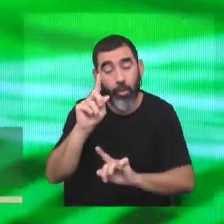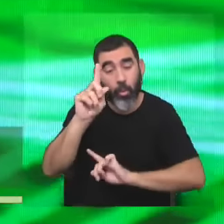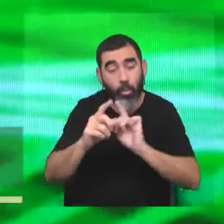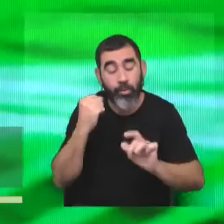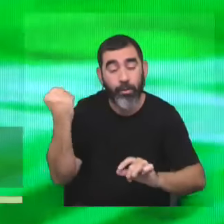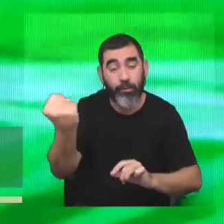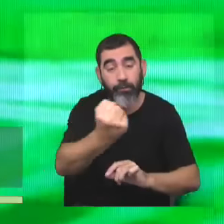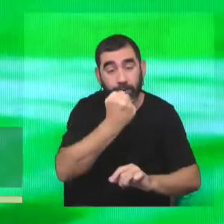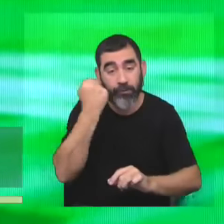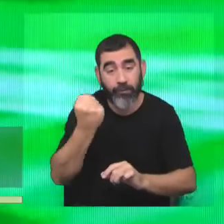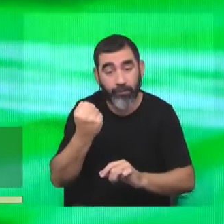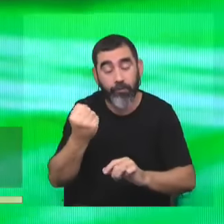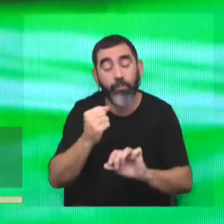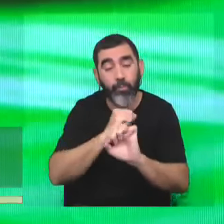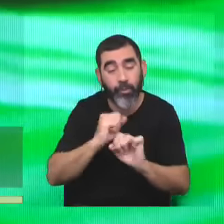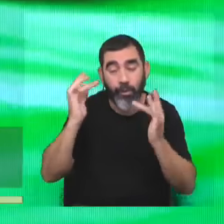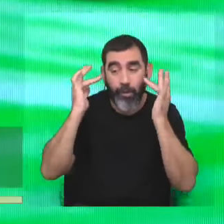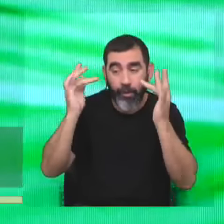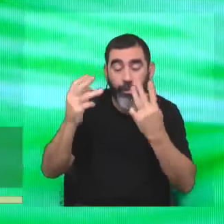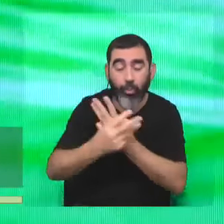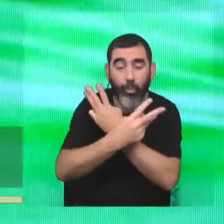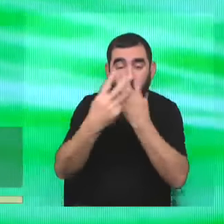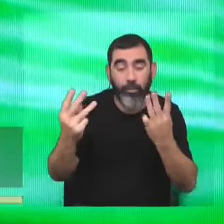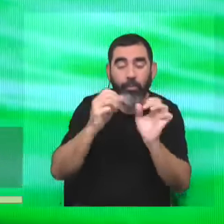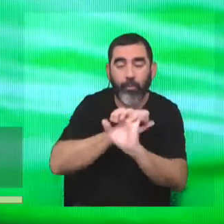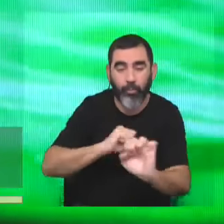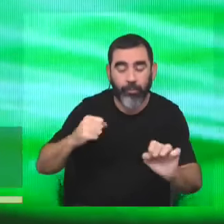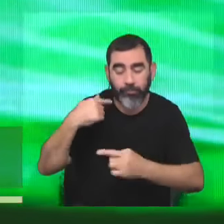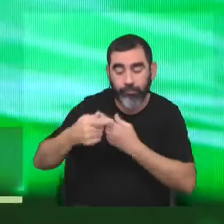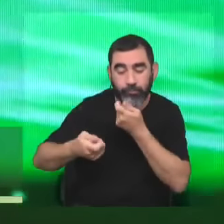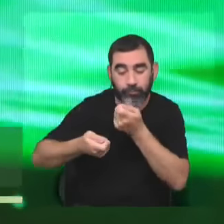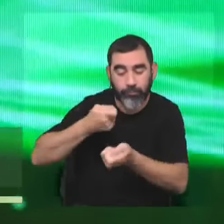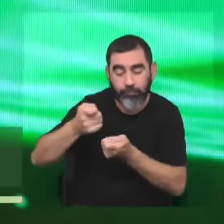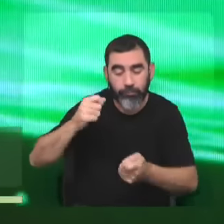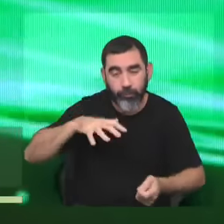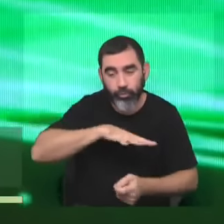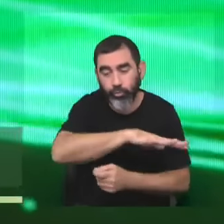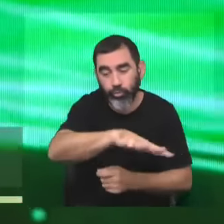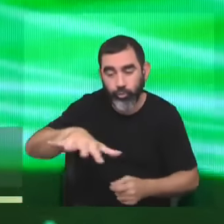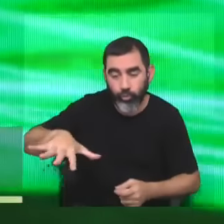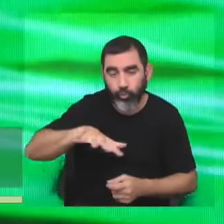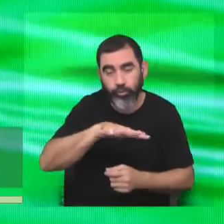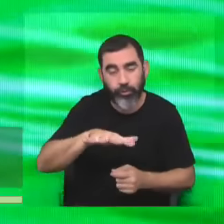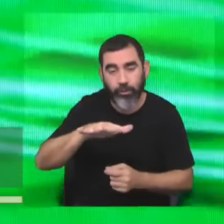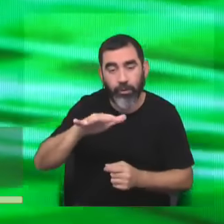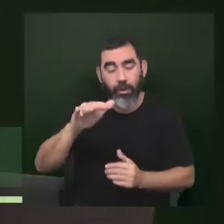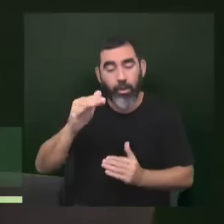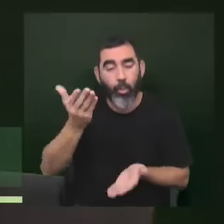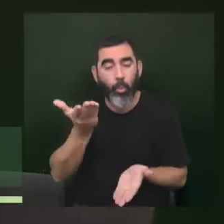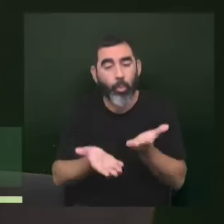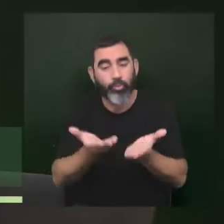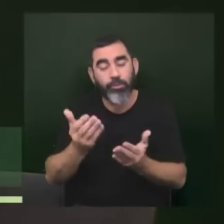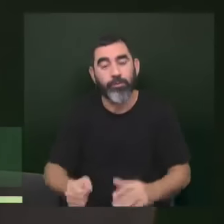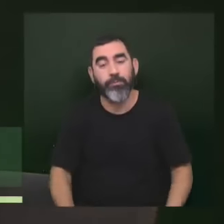son claves porque permiten la educación en general permiten seguir construyendo comunidad y y una sociedad más igualitaria